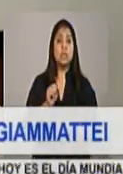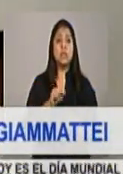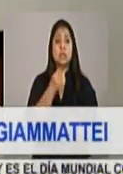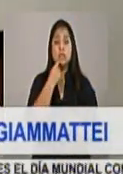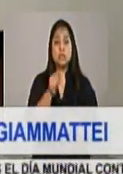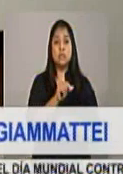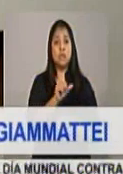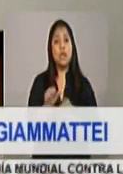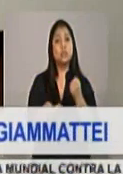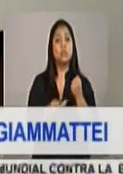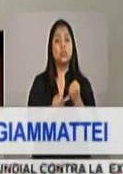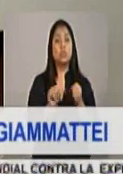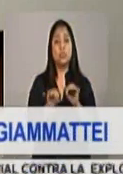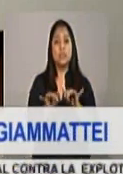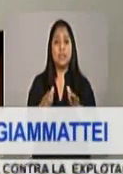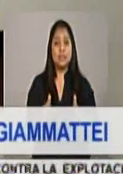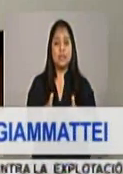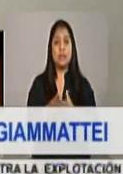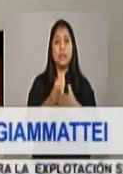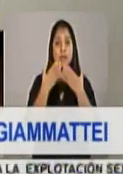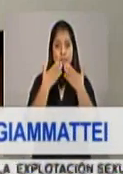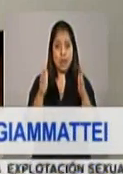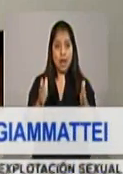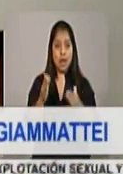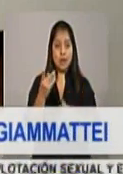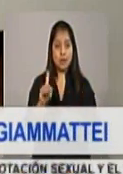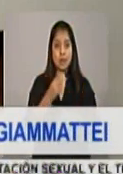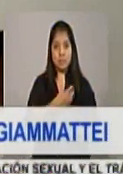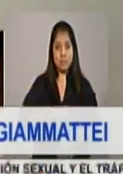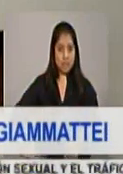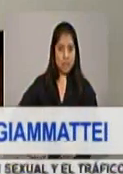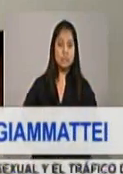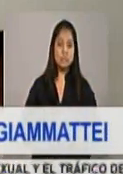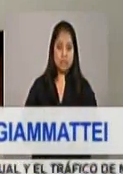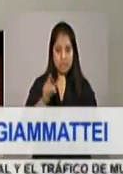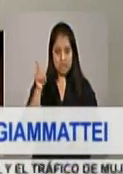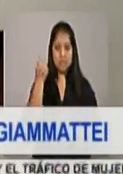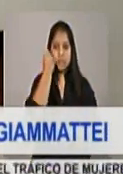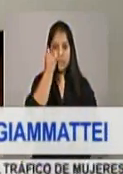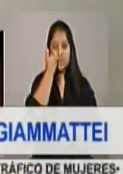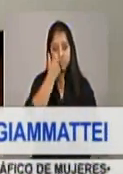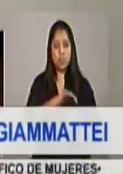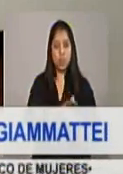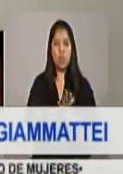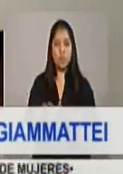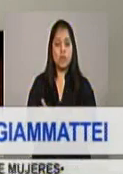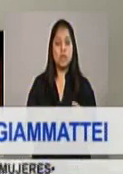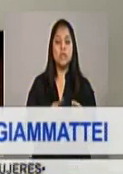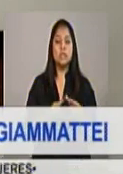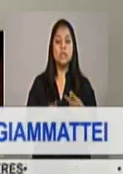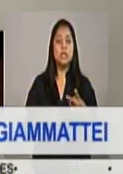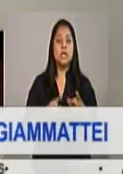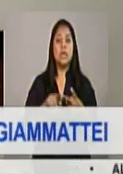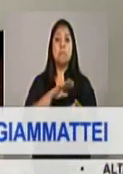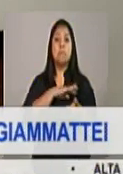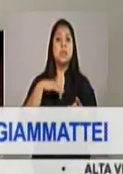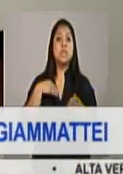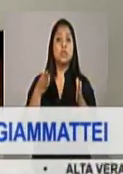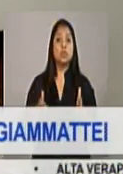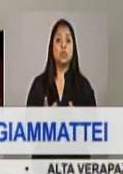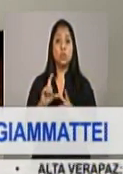subsecretario de la Secretaría General de la Presidencia, el ministro de Cultura y Deportes,